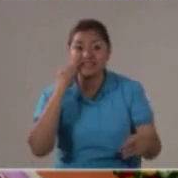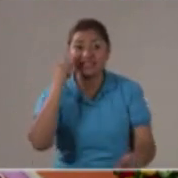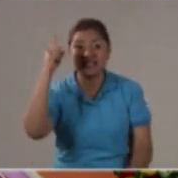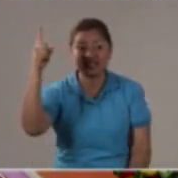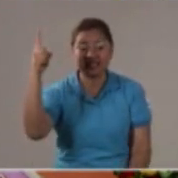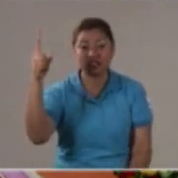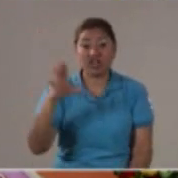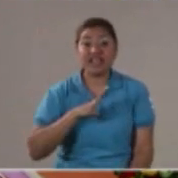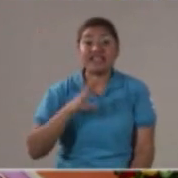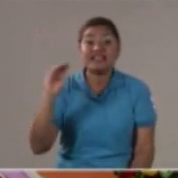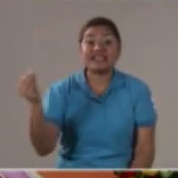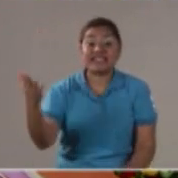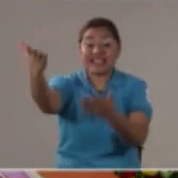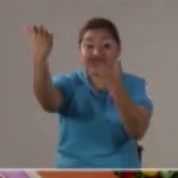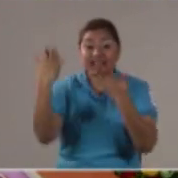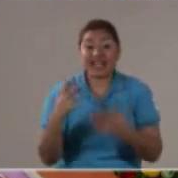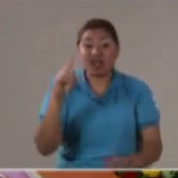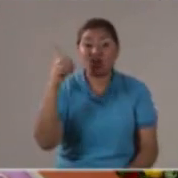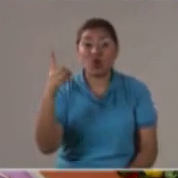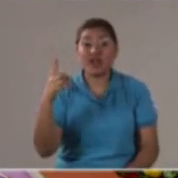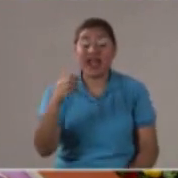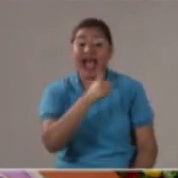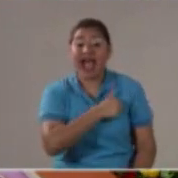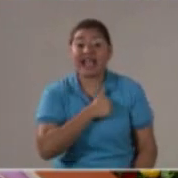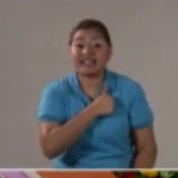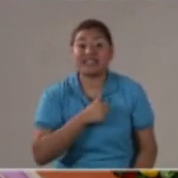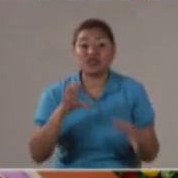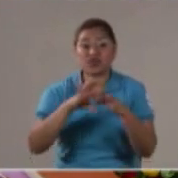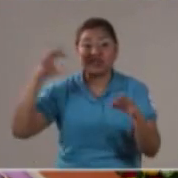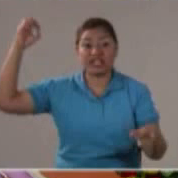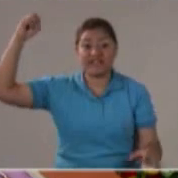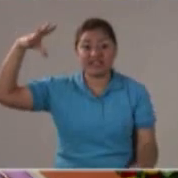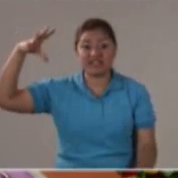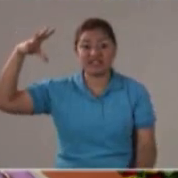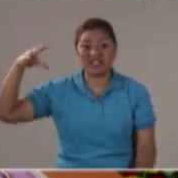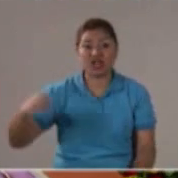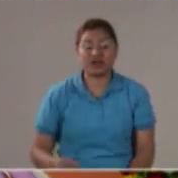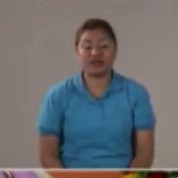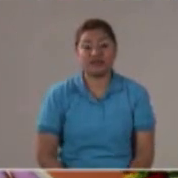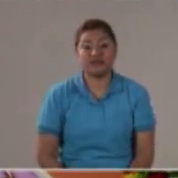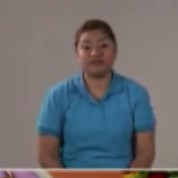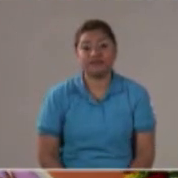Señor, tienes que traer una actitud de bendición.